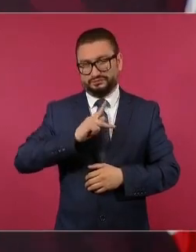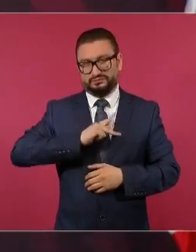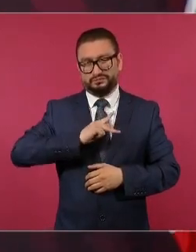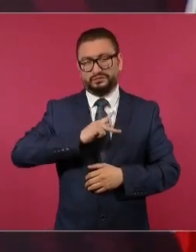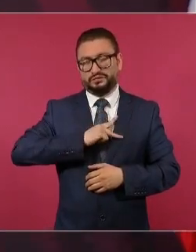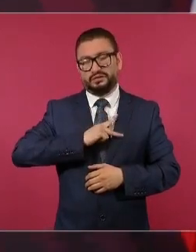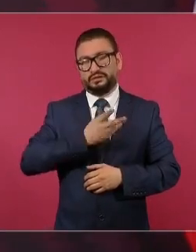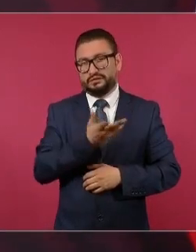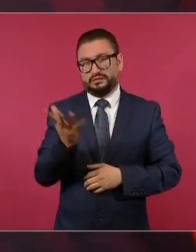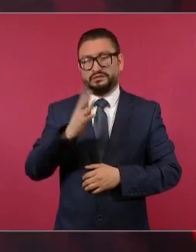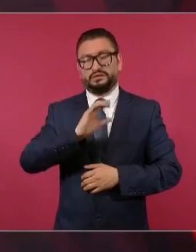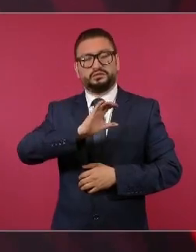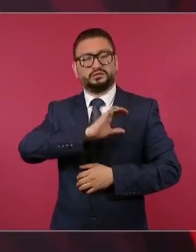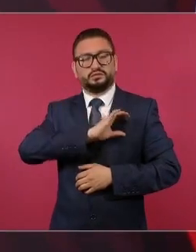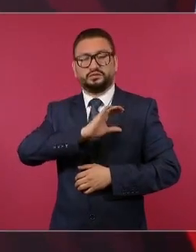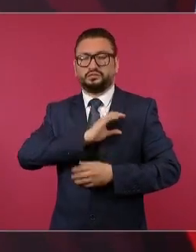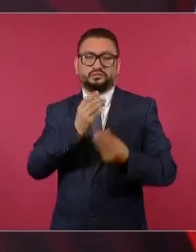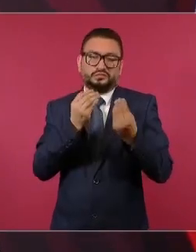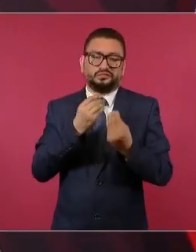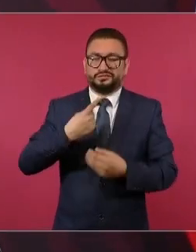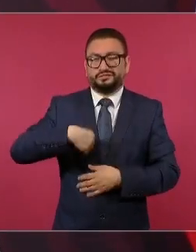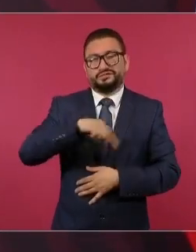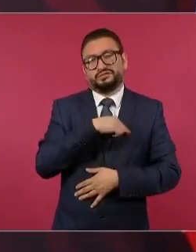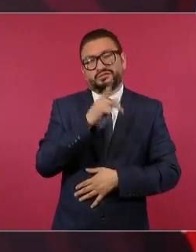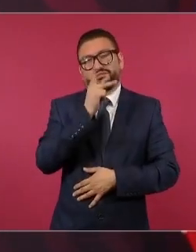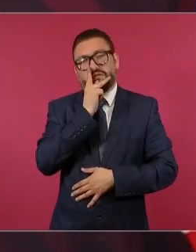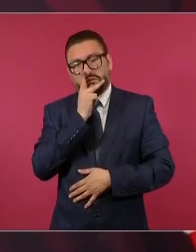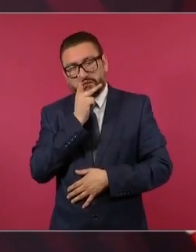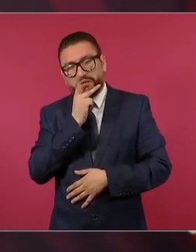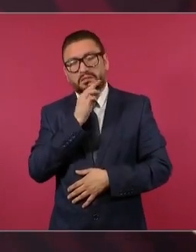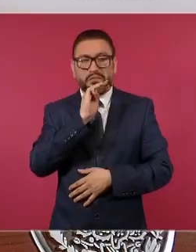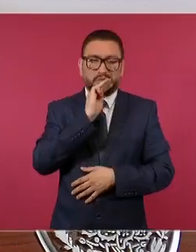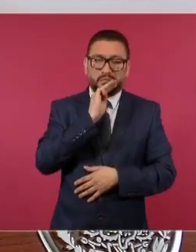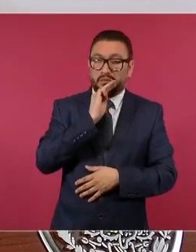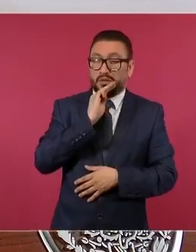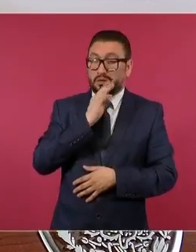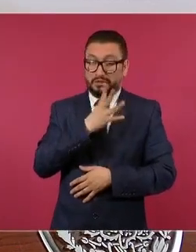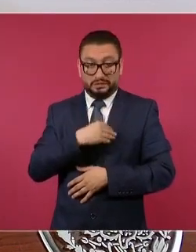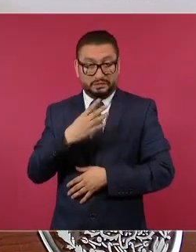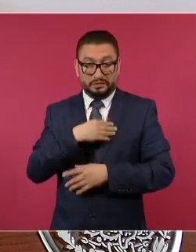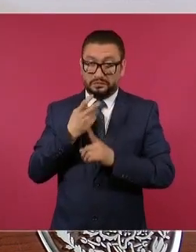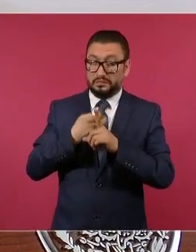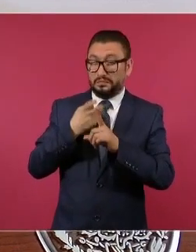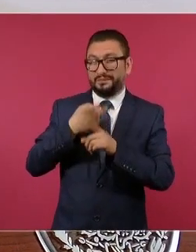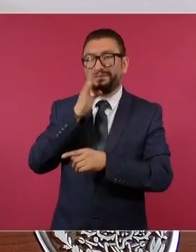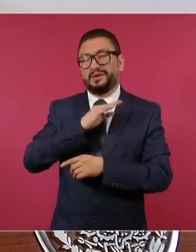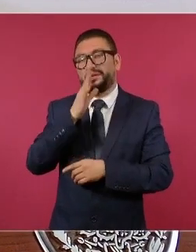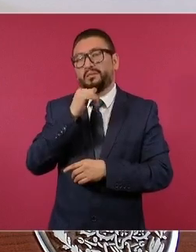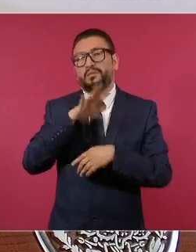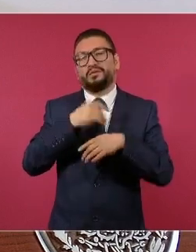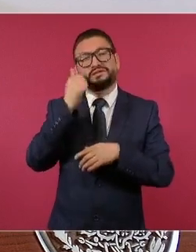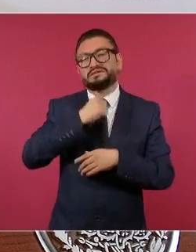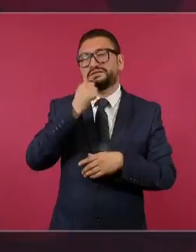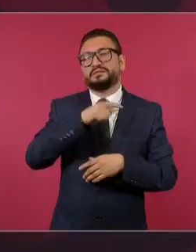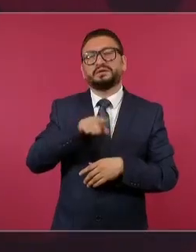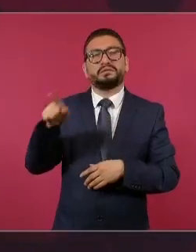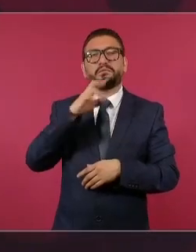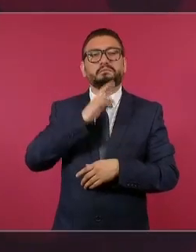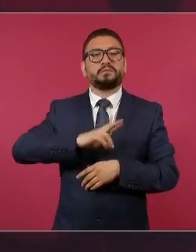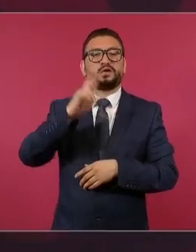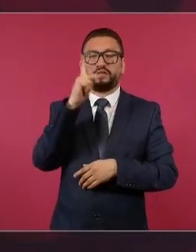que los quiero mucho. Ya ven que los padres no podemos hablar mal de los hijos, ¿no? Siempre nuestros hijos son los mejores.